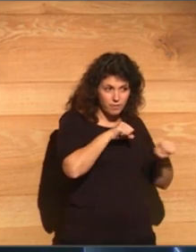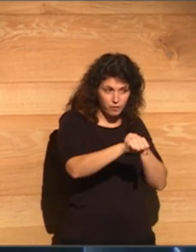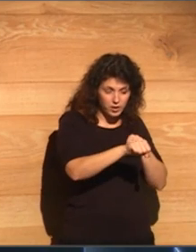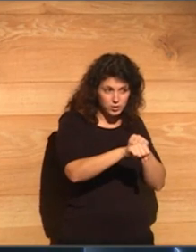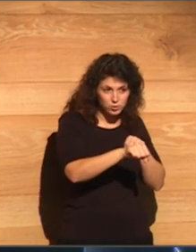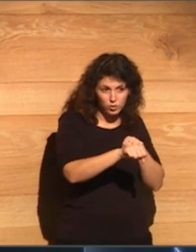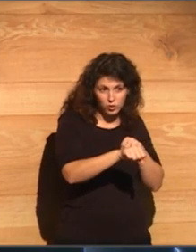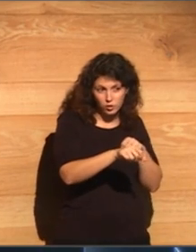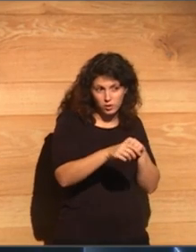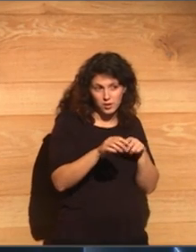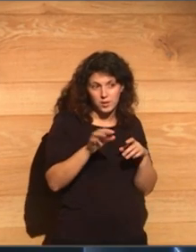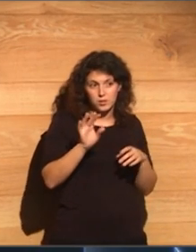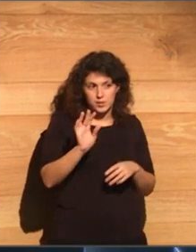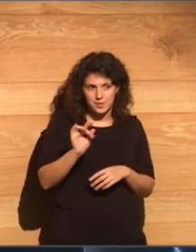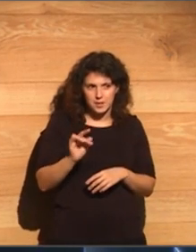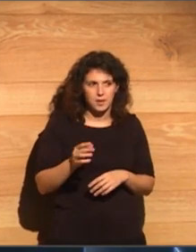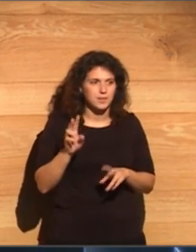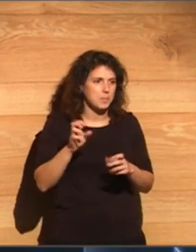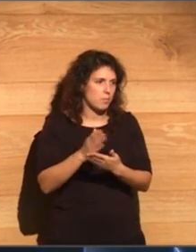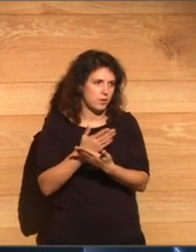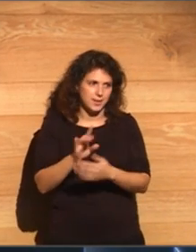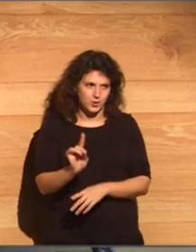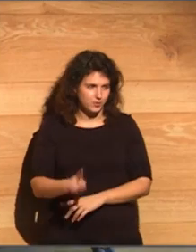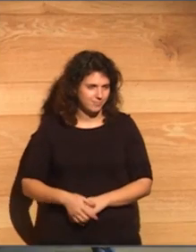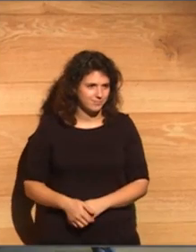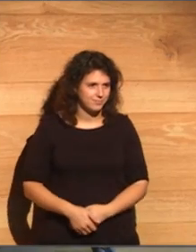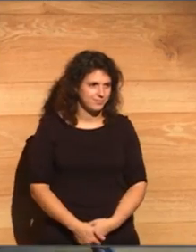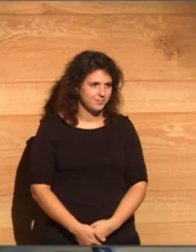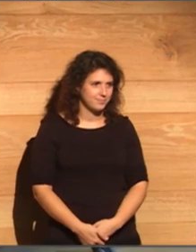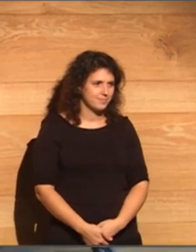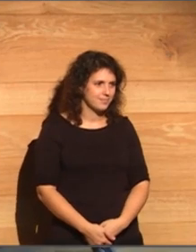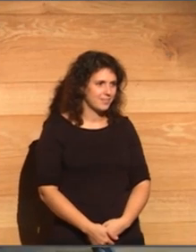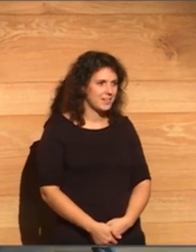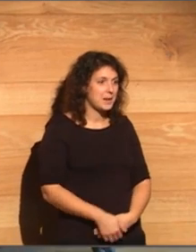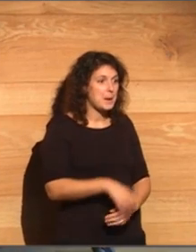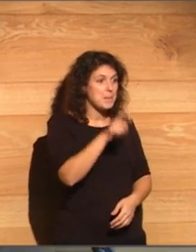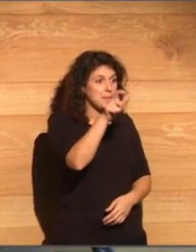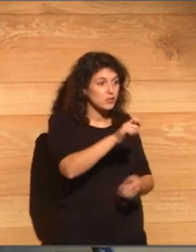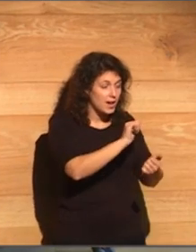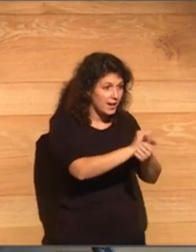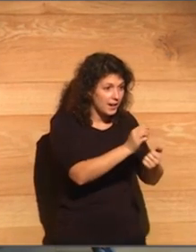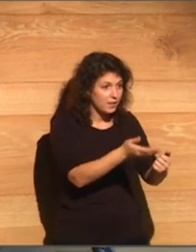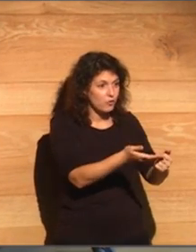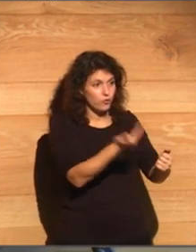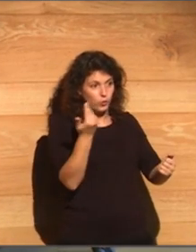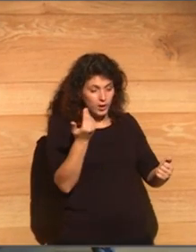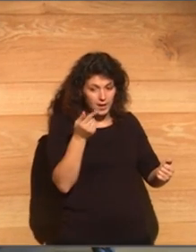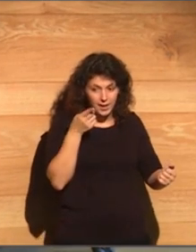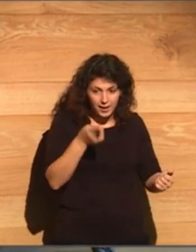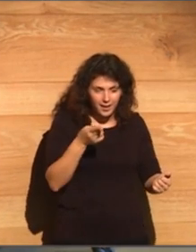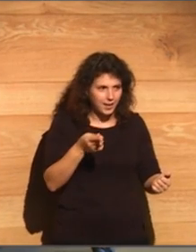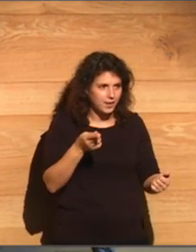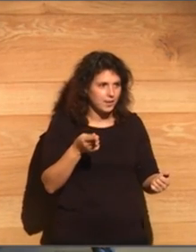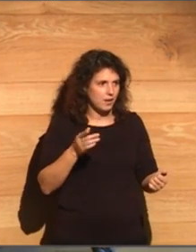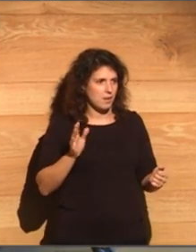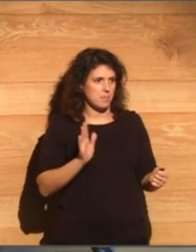después habría sido complicadísimo. Luego después, claro. Al año siguiente. Pero al que sacan de la cárcel, el que está a cuerpo de rey, y al